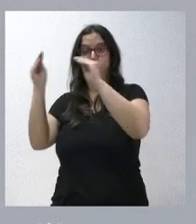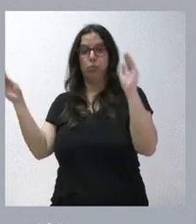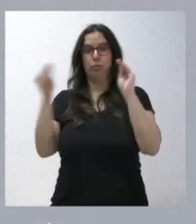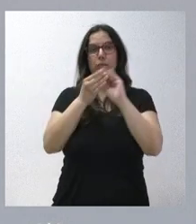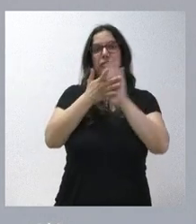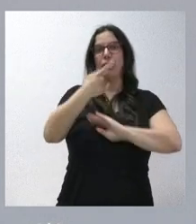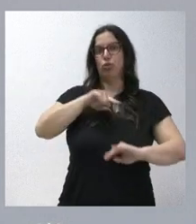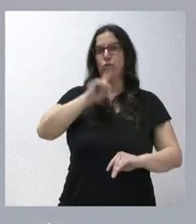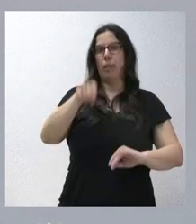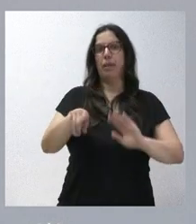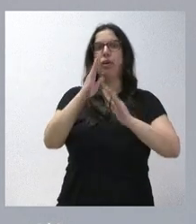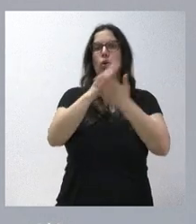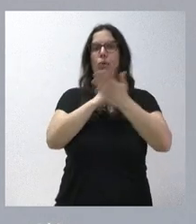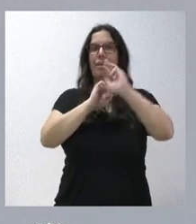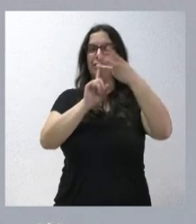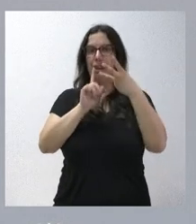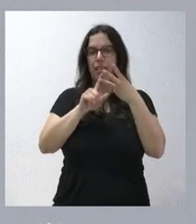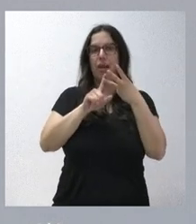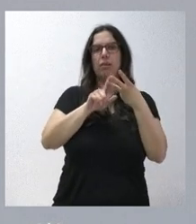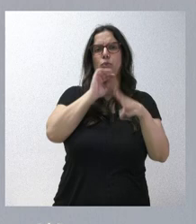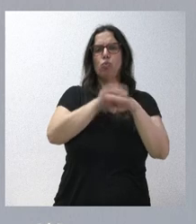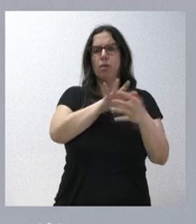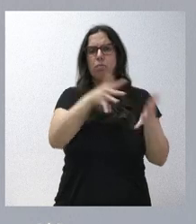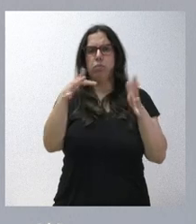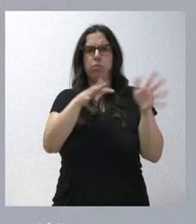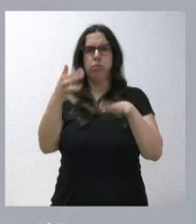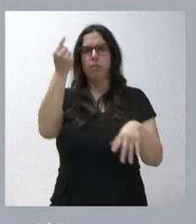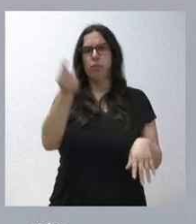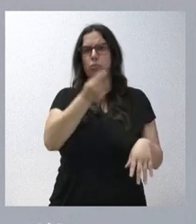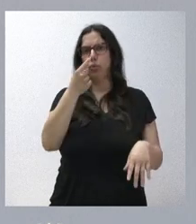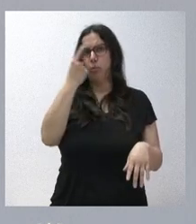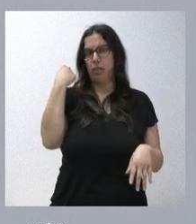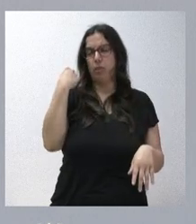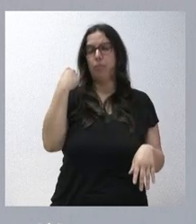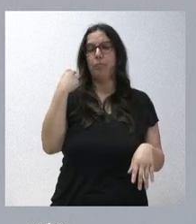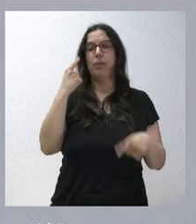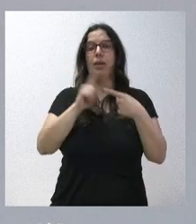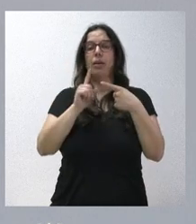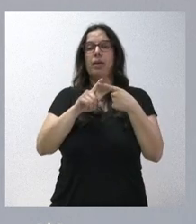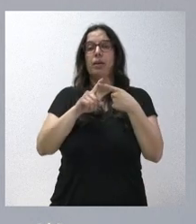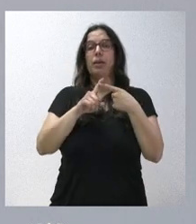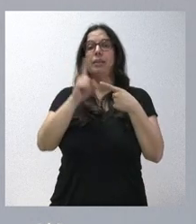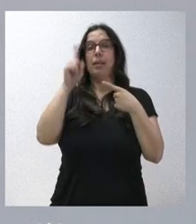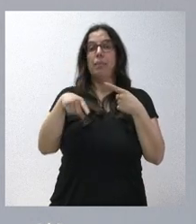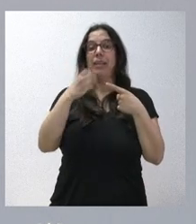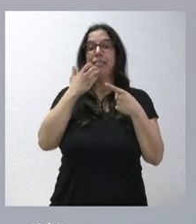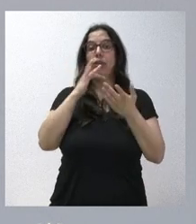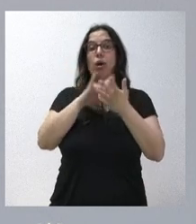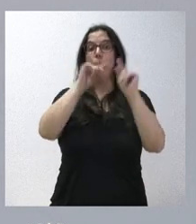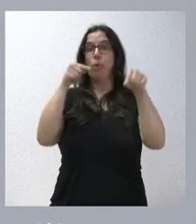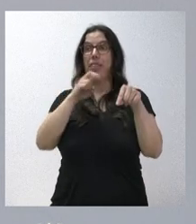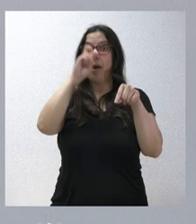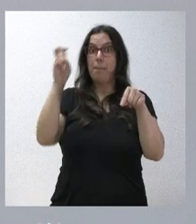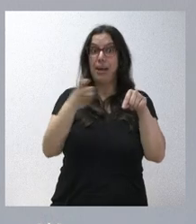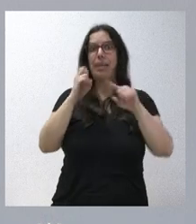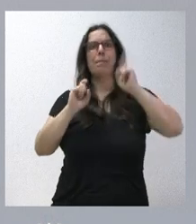tercera comunidad Autónoma con mejor ejecución presupuestaria para el año 2023 la primera comunidad Autónoma de entre las pluri provinciales por tanto es